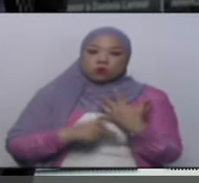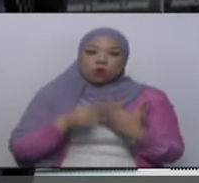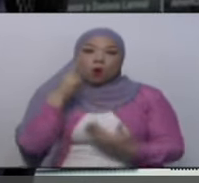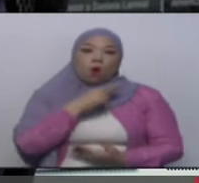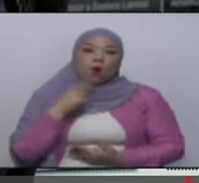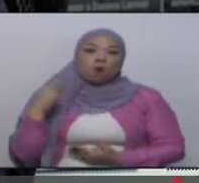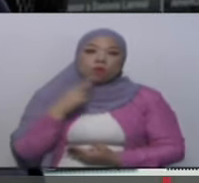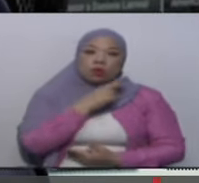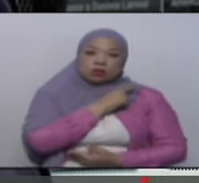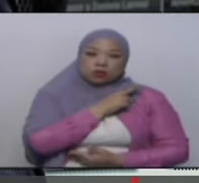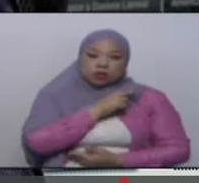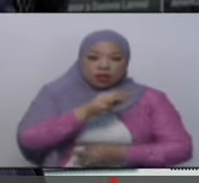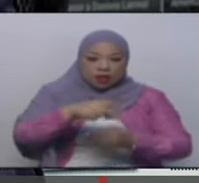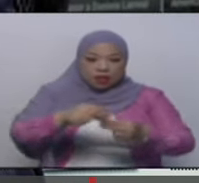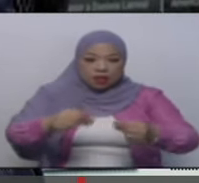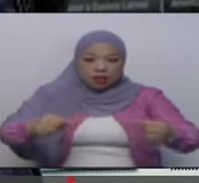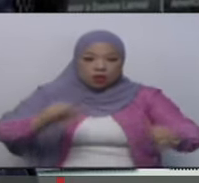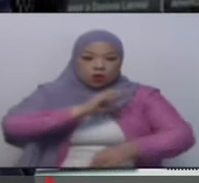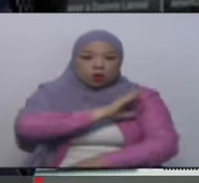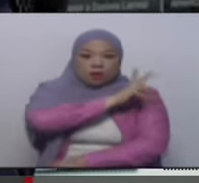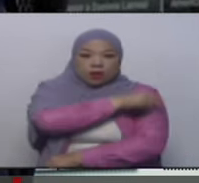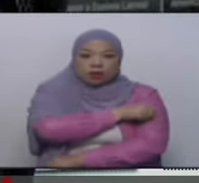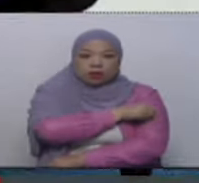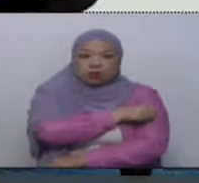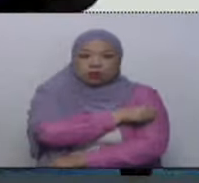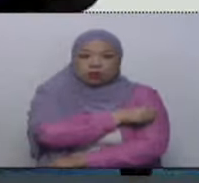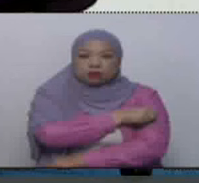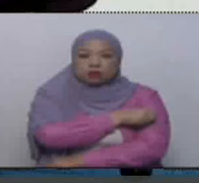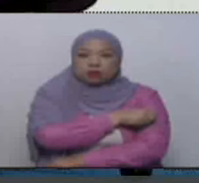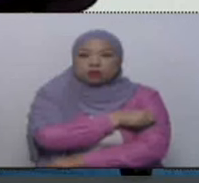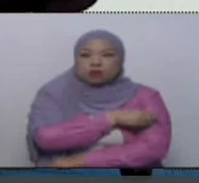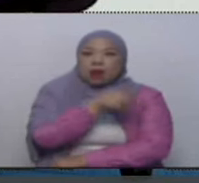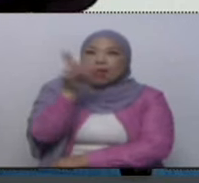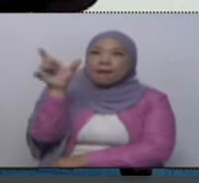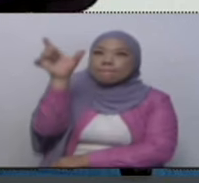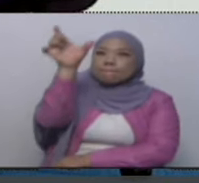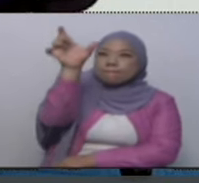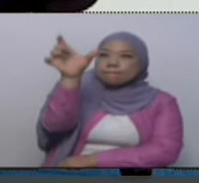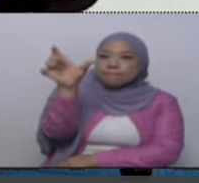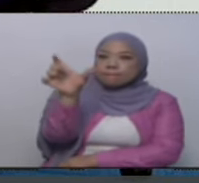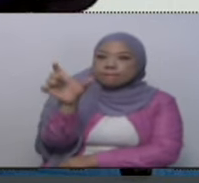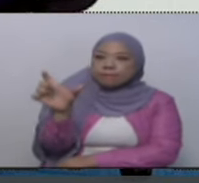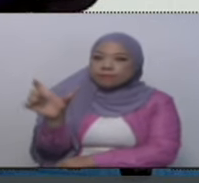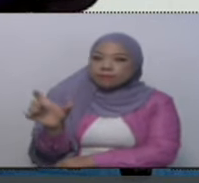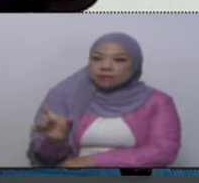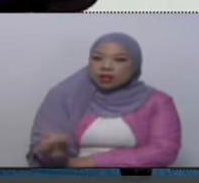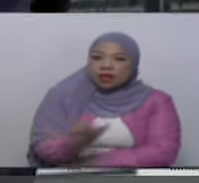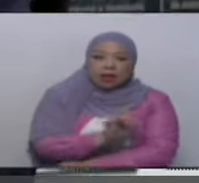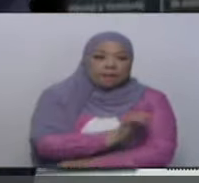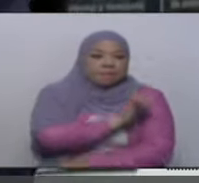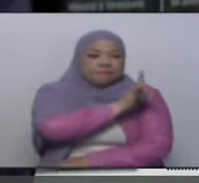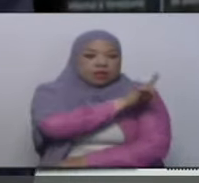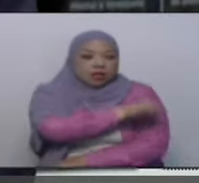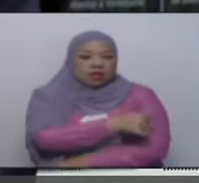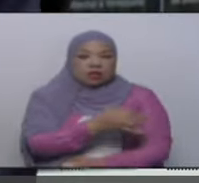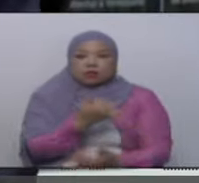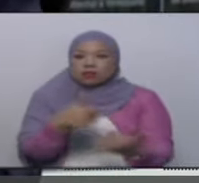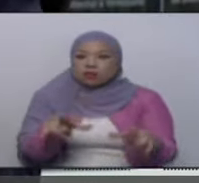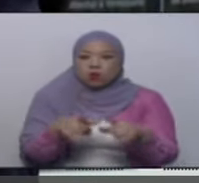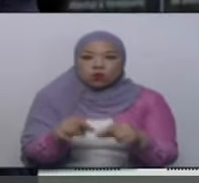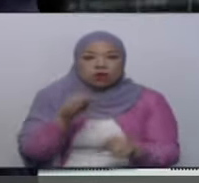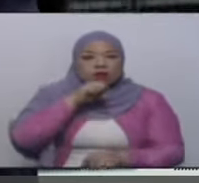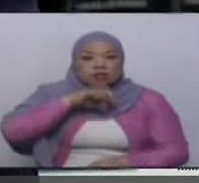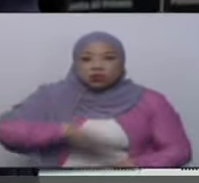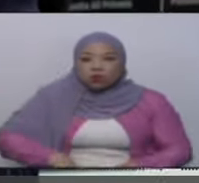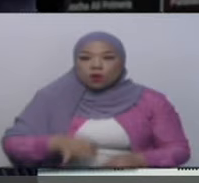ocupación de Palestina. Palestina siempre fue Palestina. Búscalo en el anal de todas las